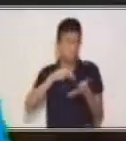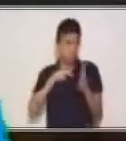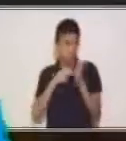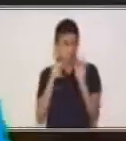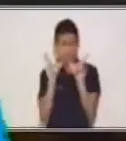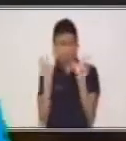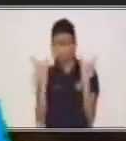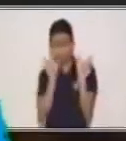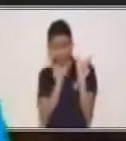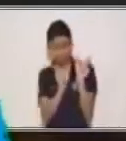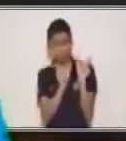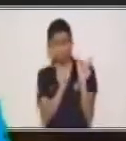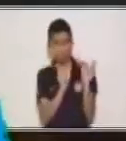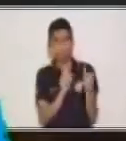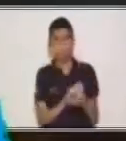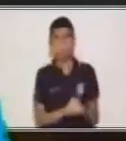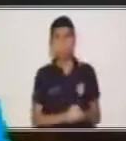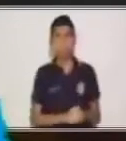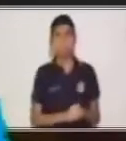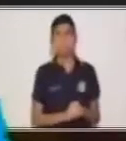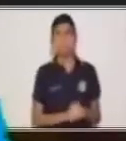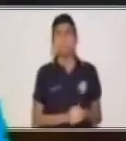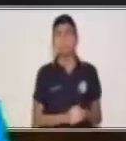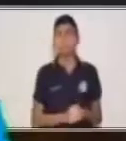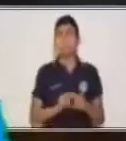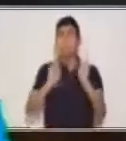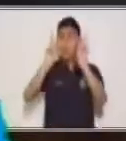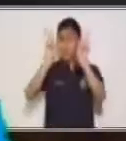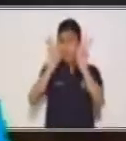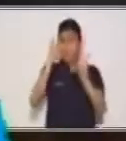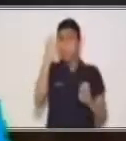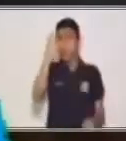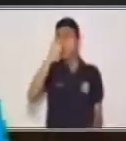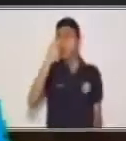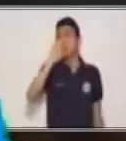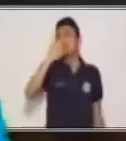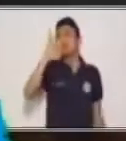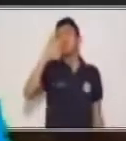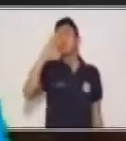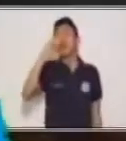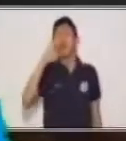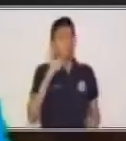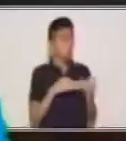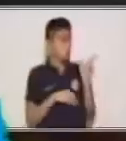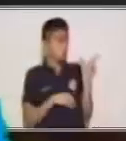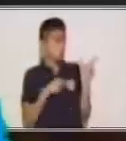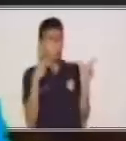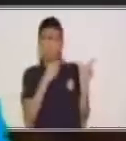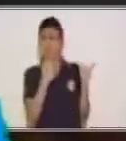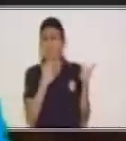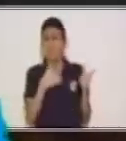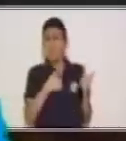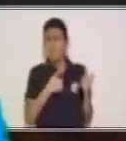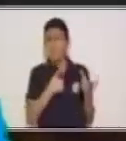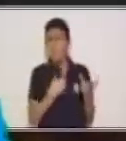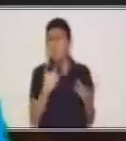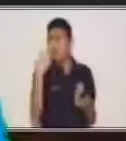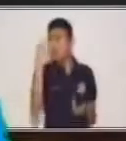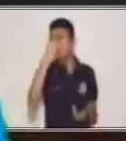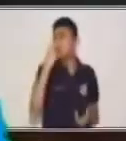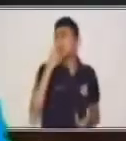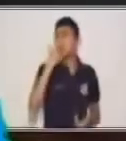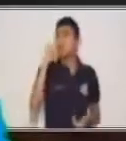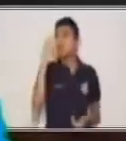en el caso del sujeto, normalmente siempre es un sustantivo, pero